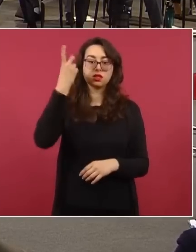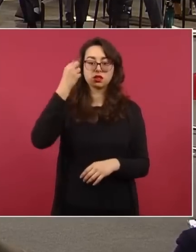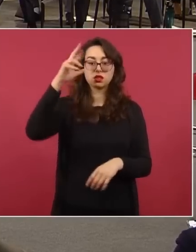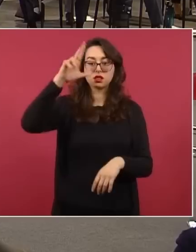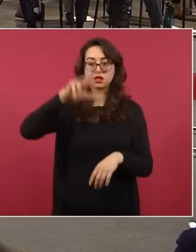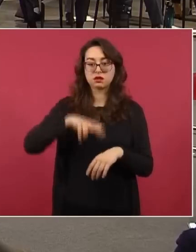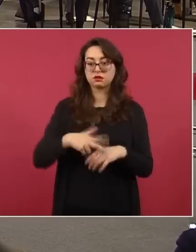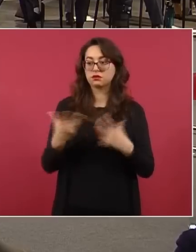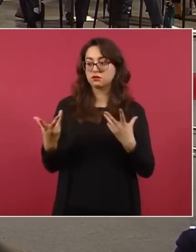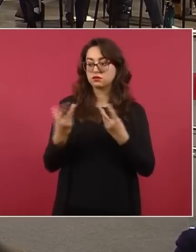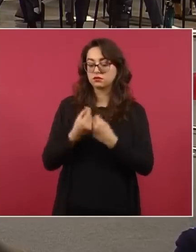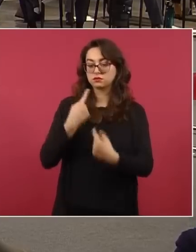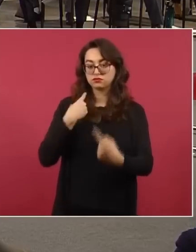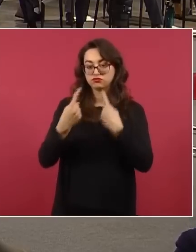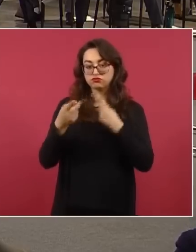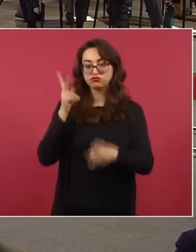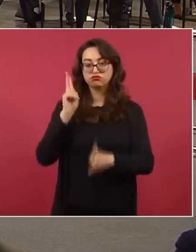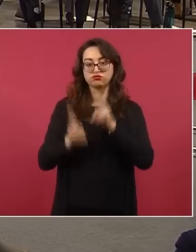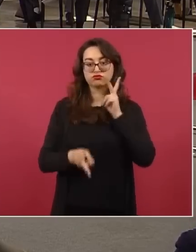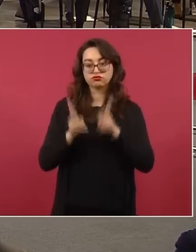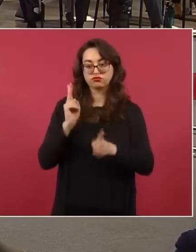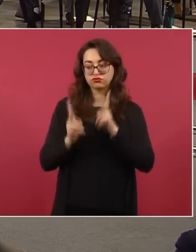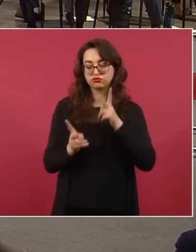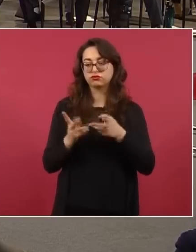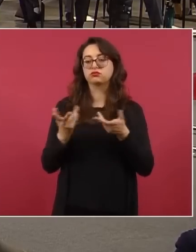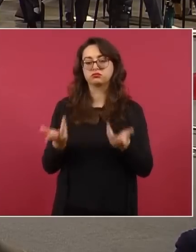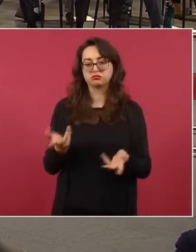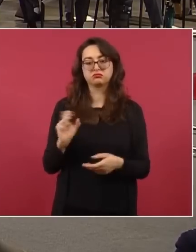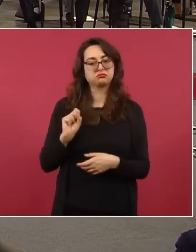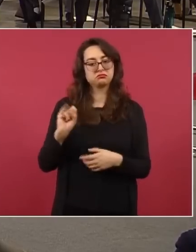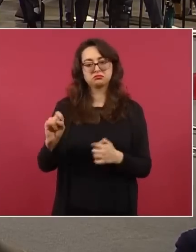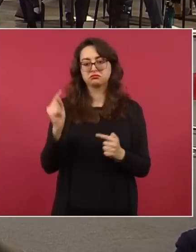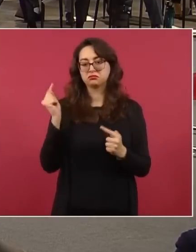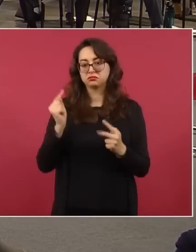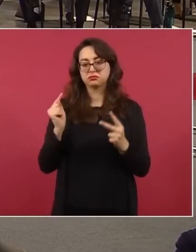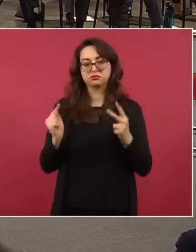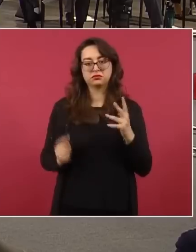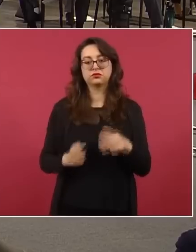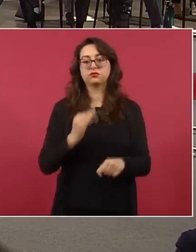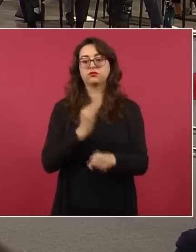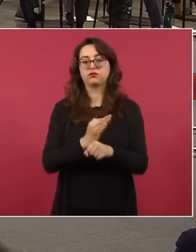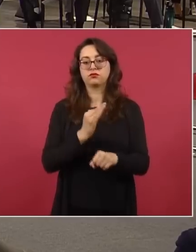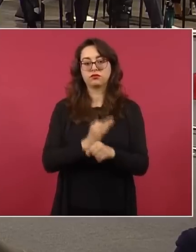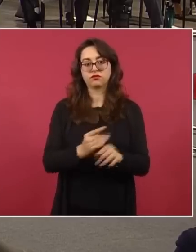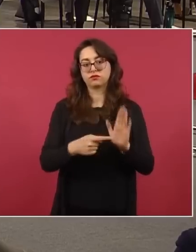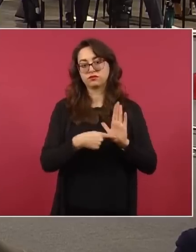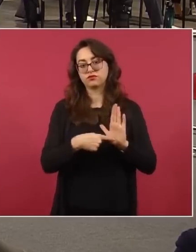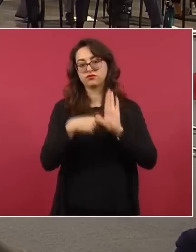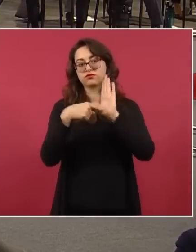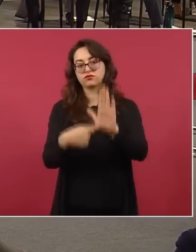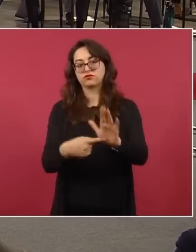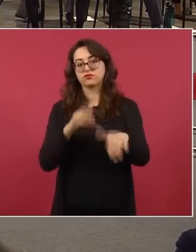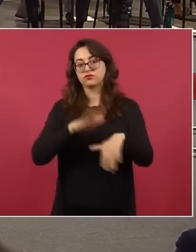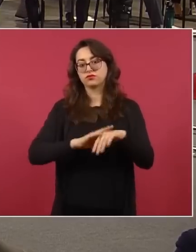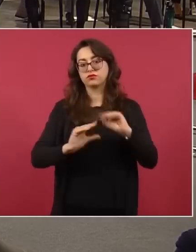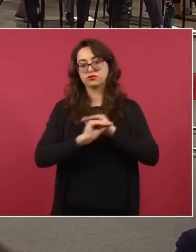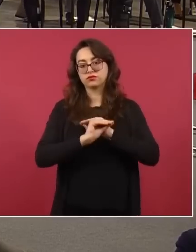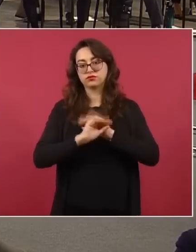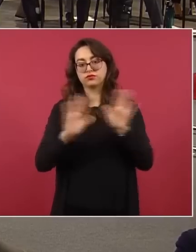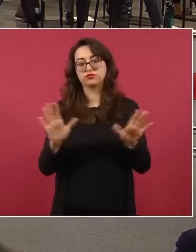vamos a dar una panorama más más detallada de algunos avances en particular